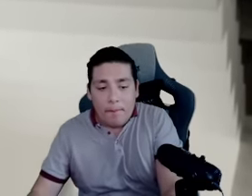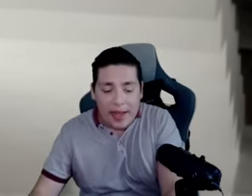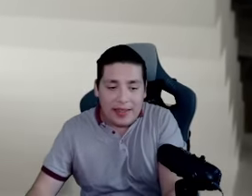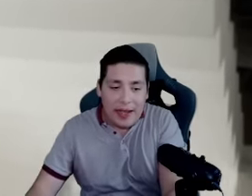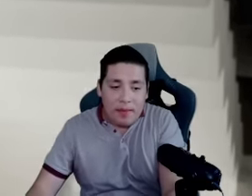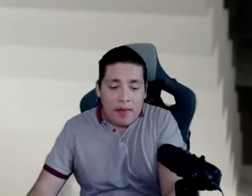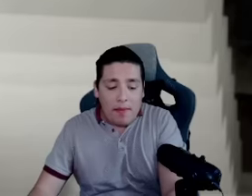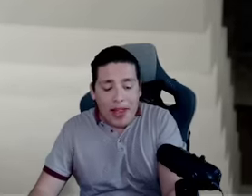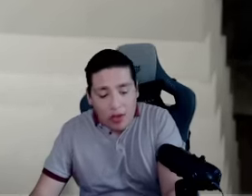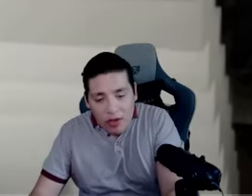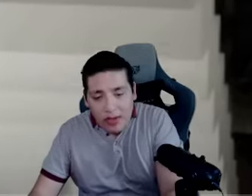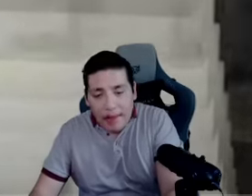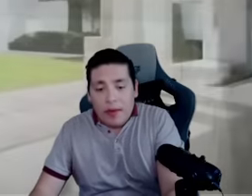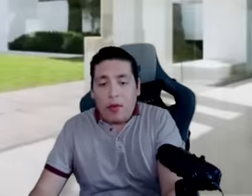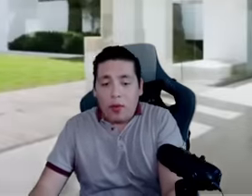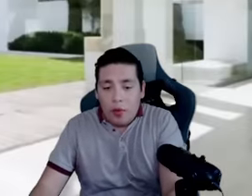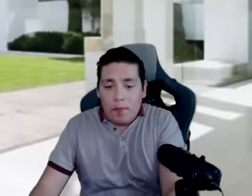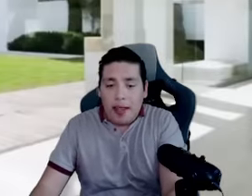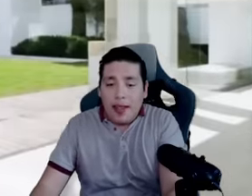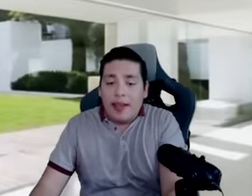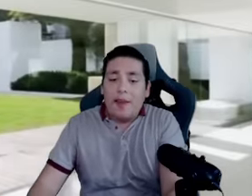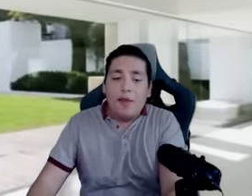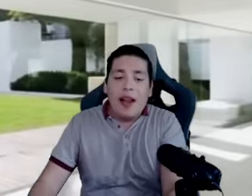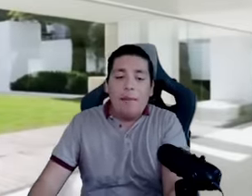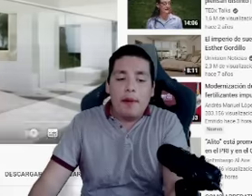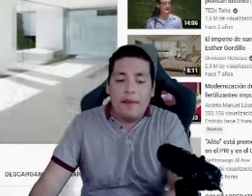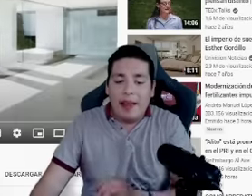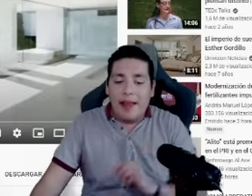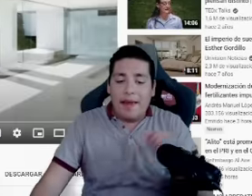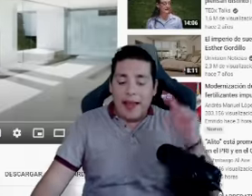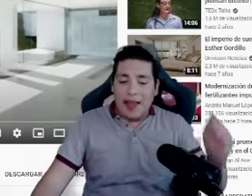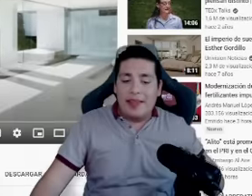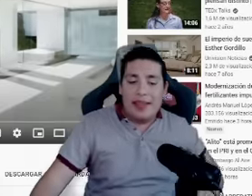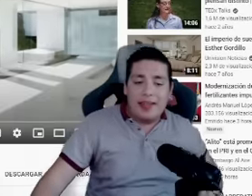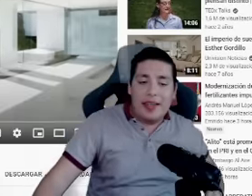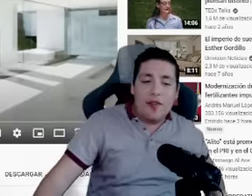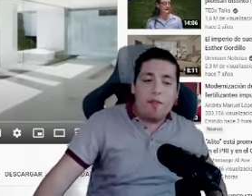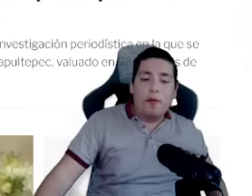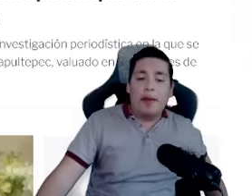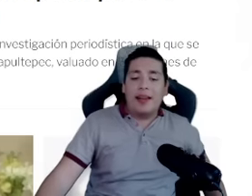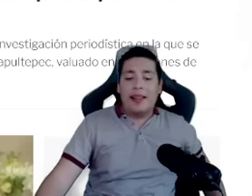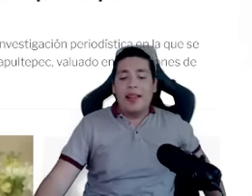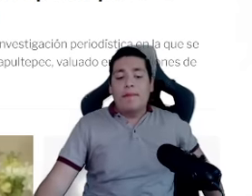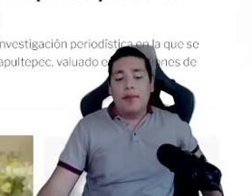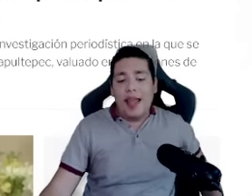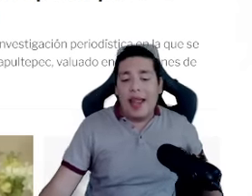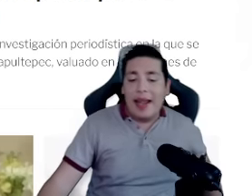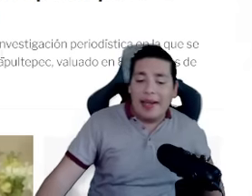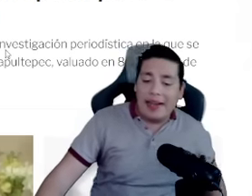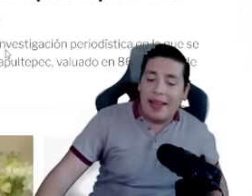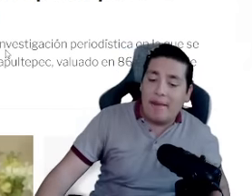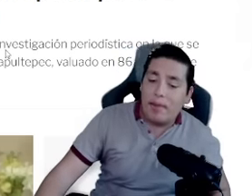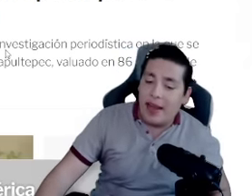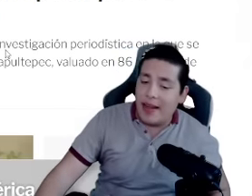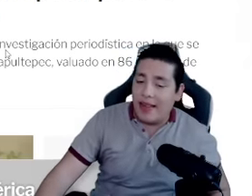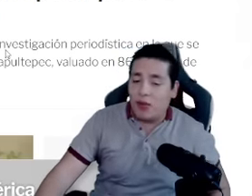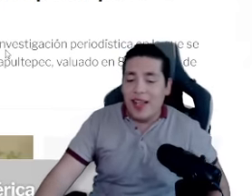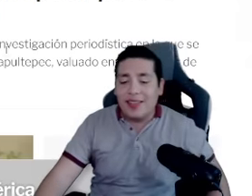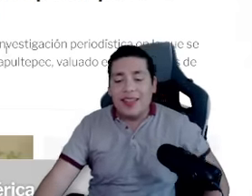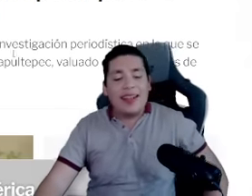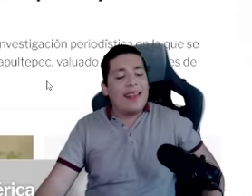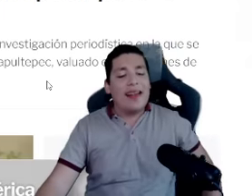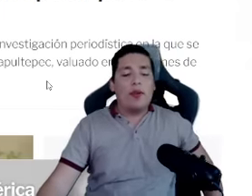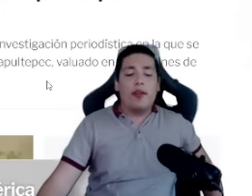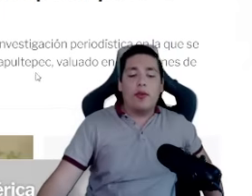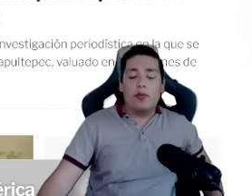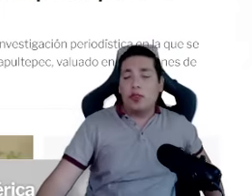una empresa mañosa cor que fue la preferida en ese sexenio por parte de Enrique Peña Nieto